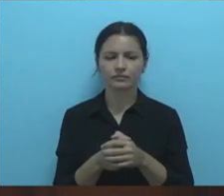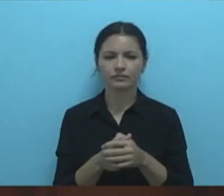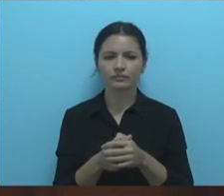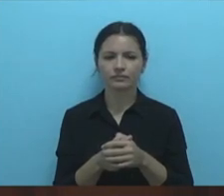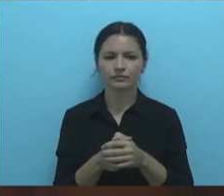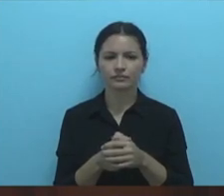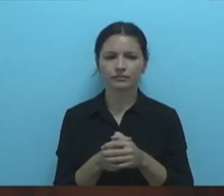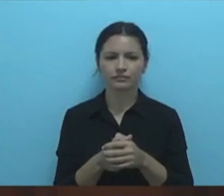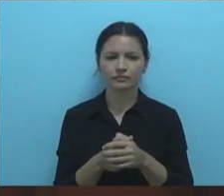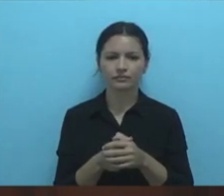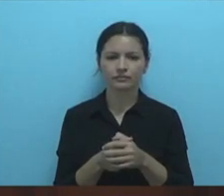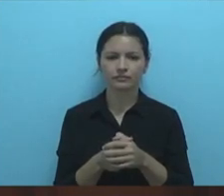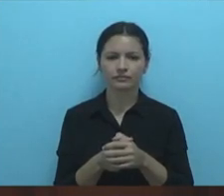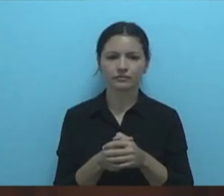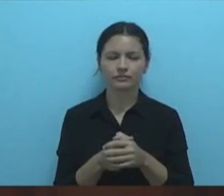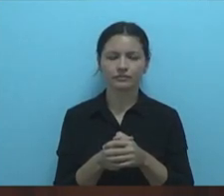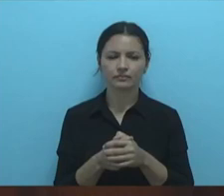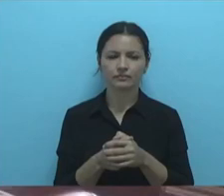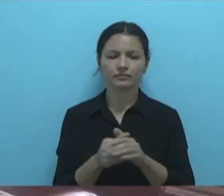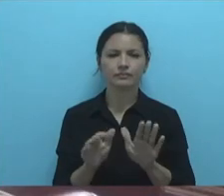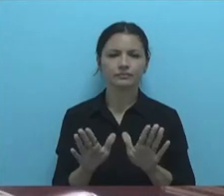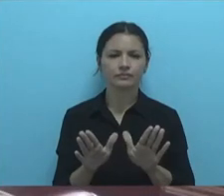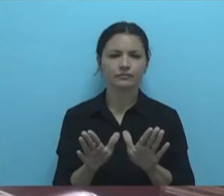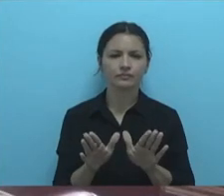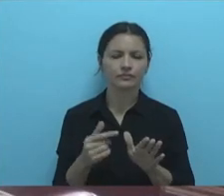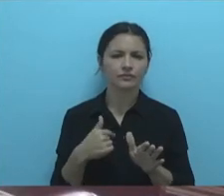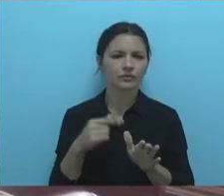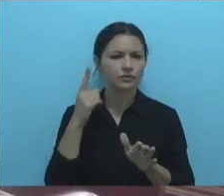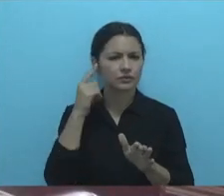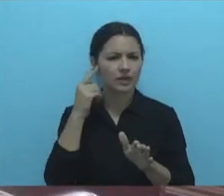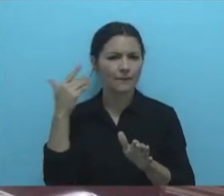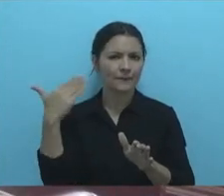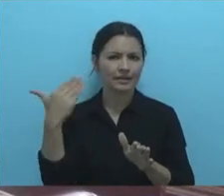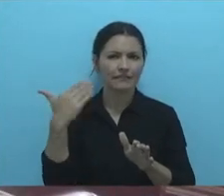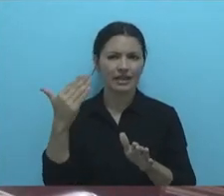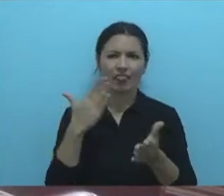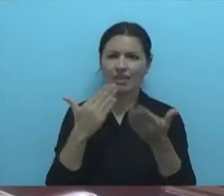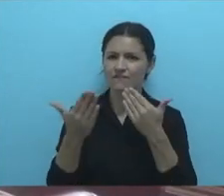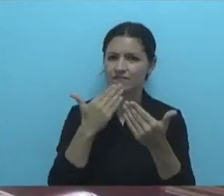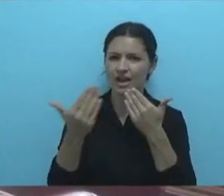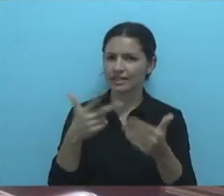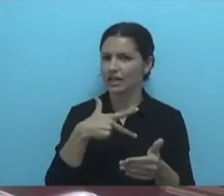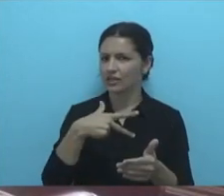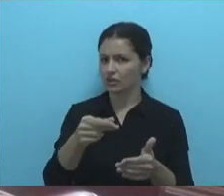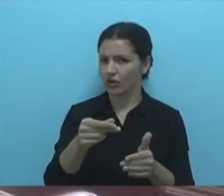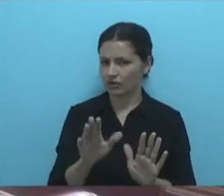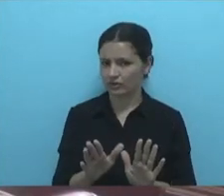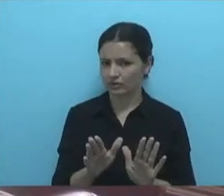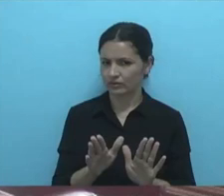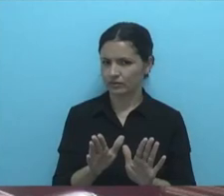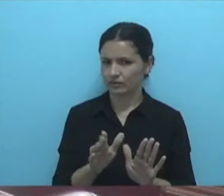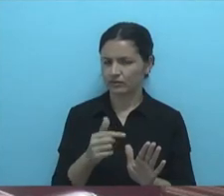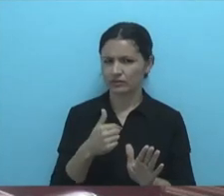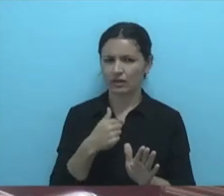bueno diputado justamente lo escuché las manifestaciones no se debaten y menos voy